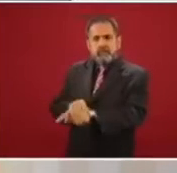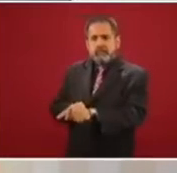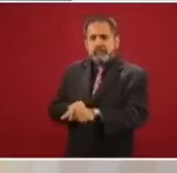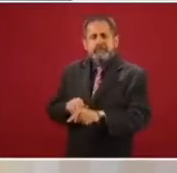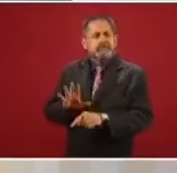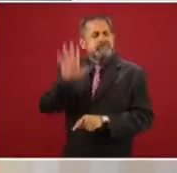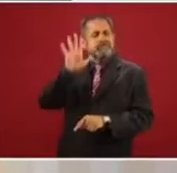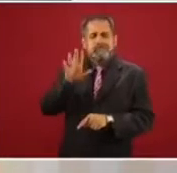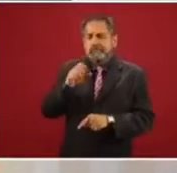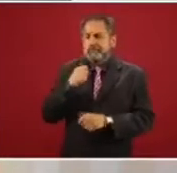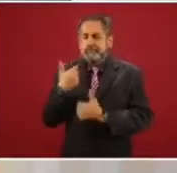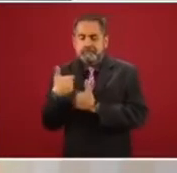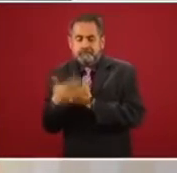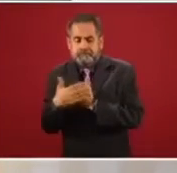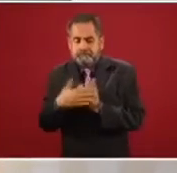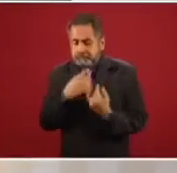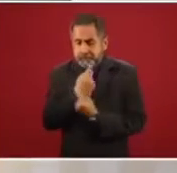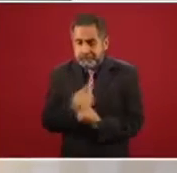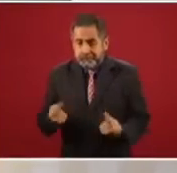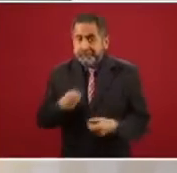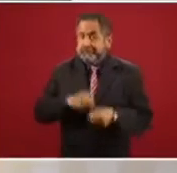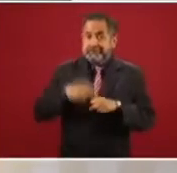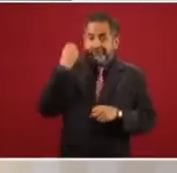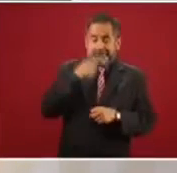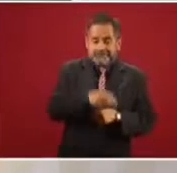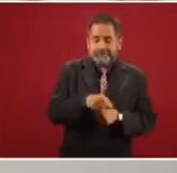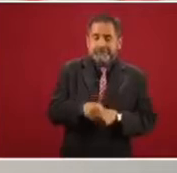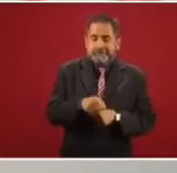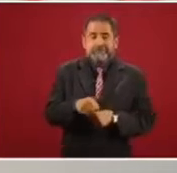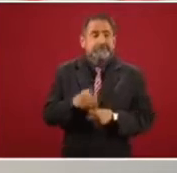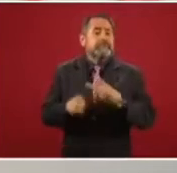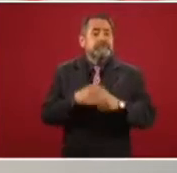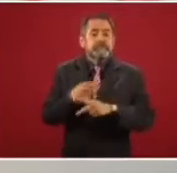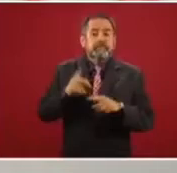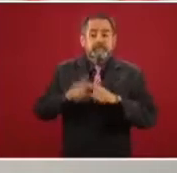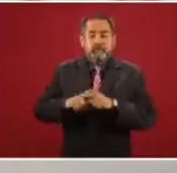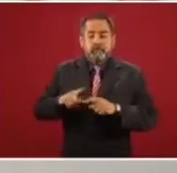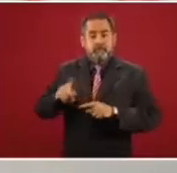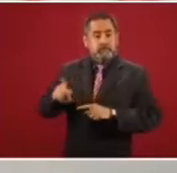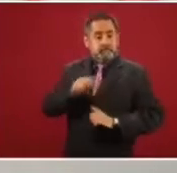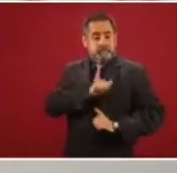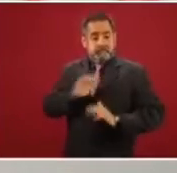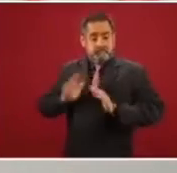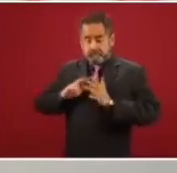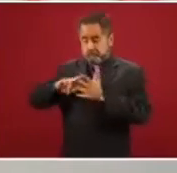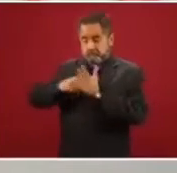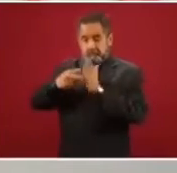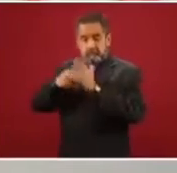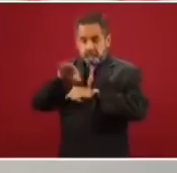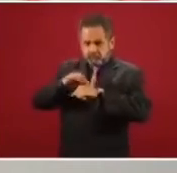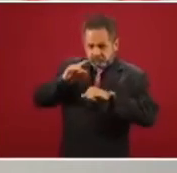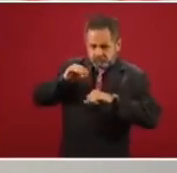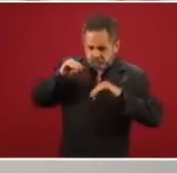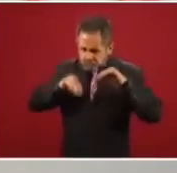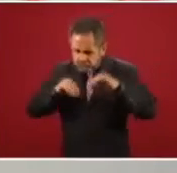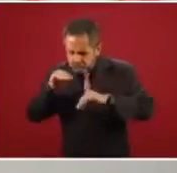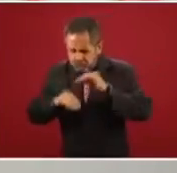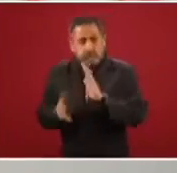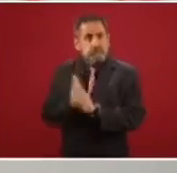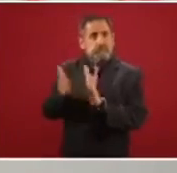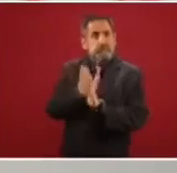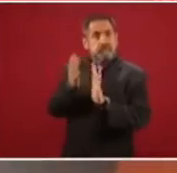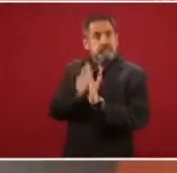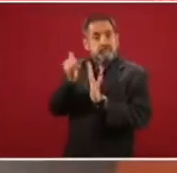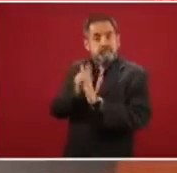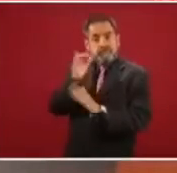infantil de oaxaca del gobierno del estado en el que intervinieron ingenieros militares para acabarlo porque también era de los que estaban